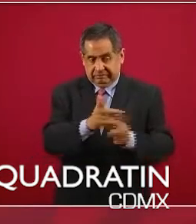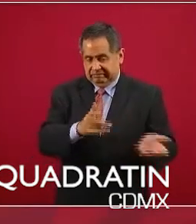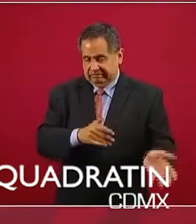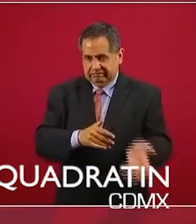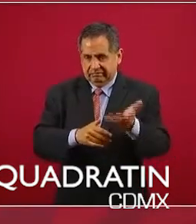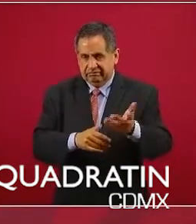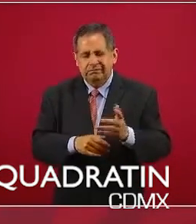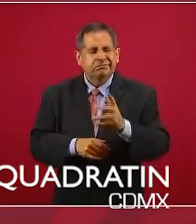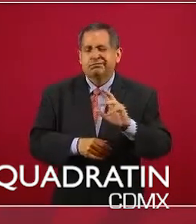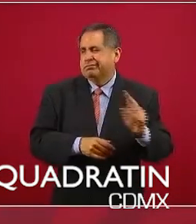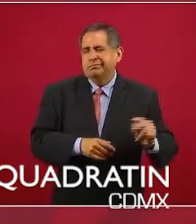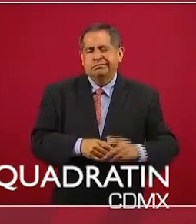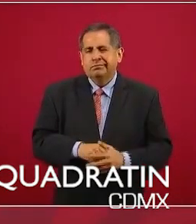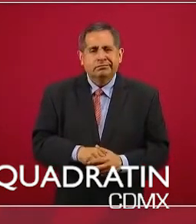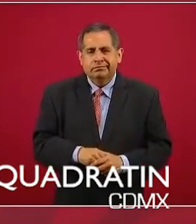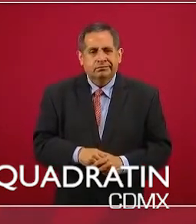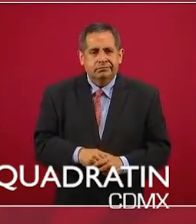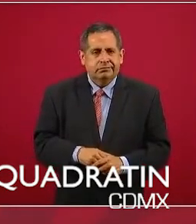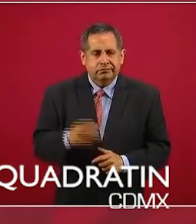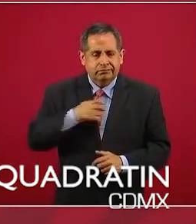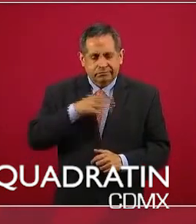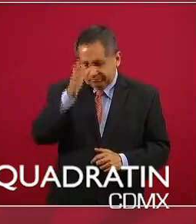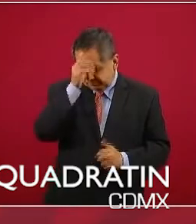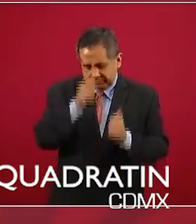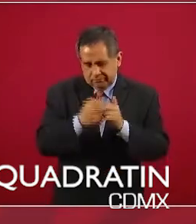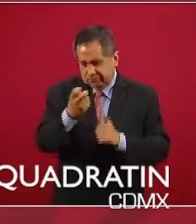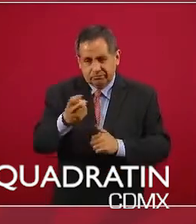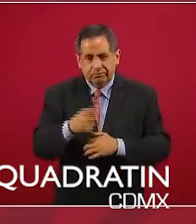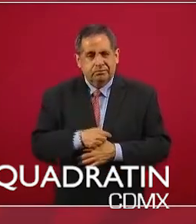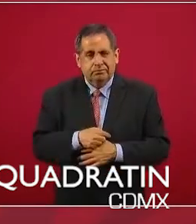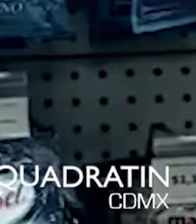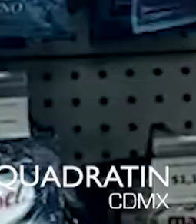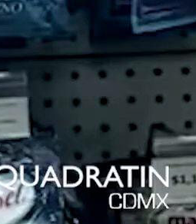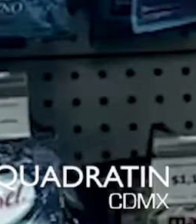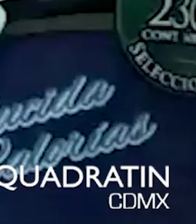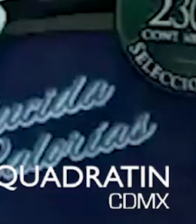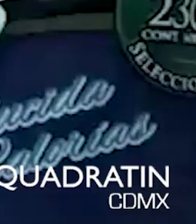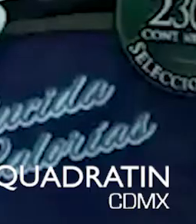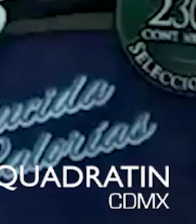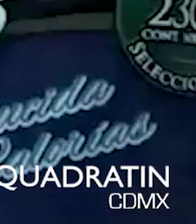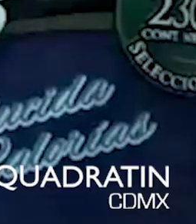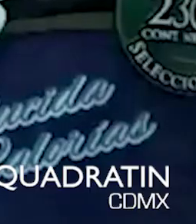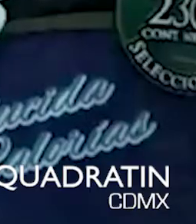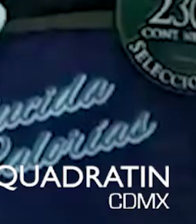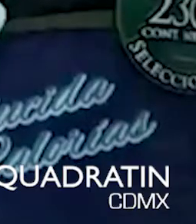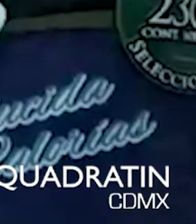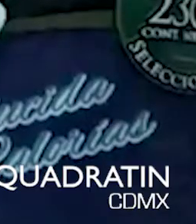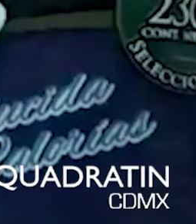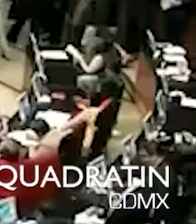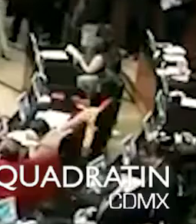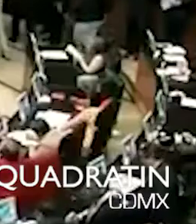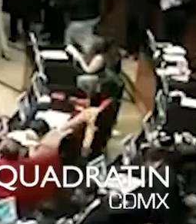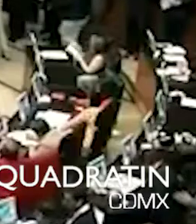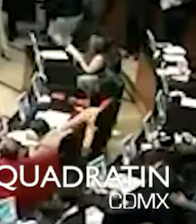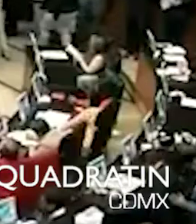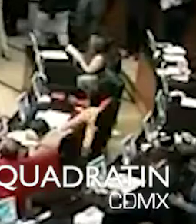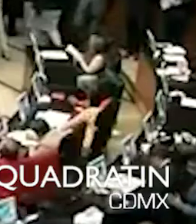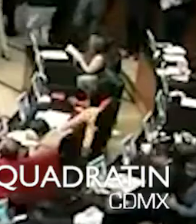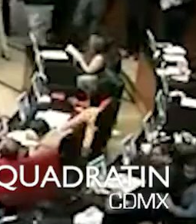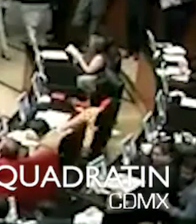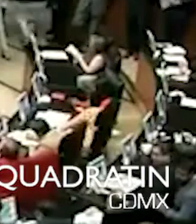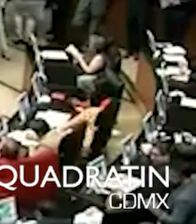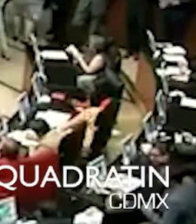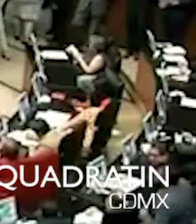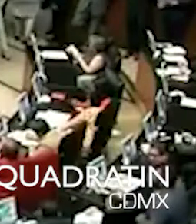vender tus productos. Hizo hincapié en que no comparte la propuesta que trascendió de la bancada de Morena en el Senado de la República, que